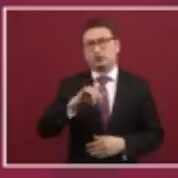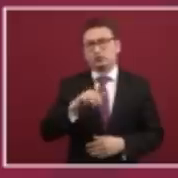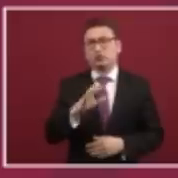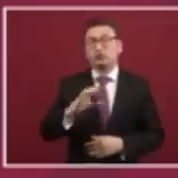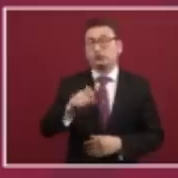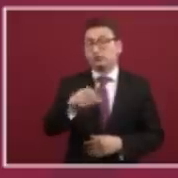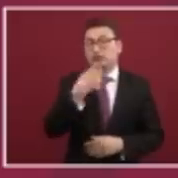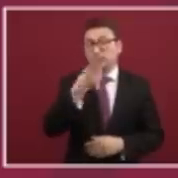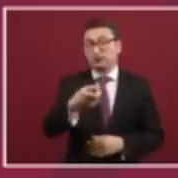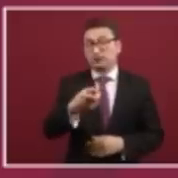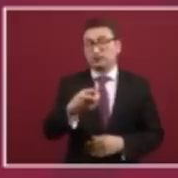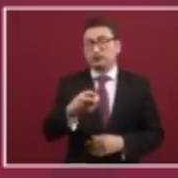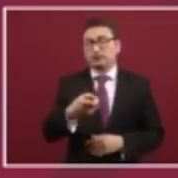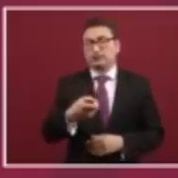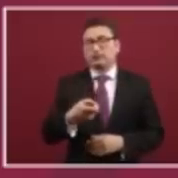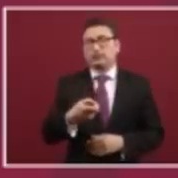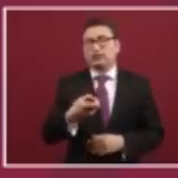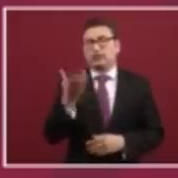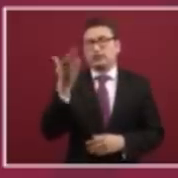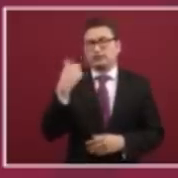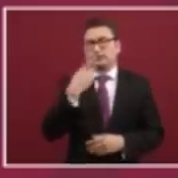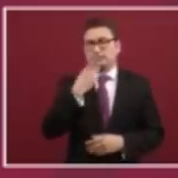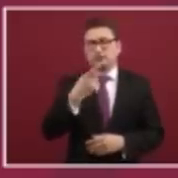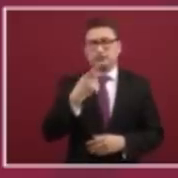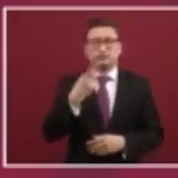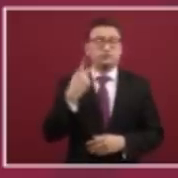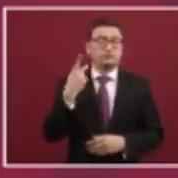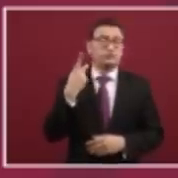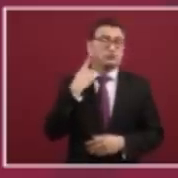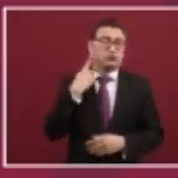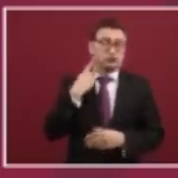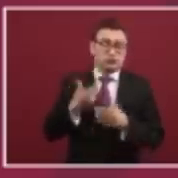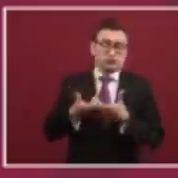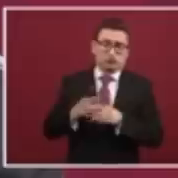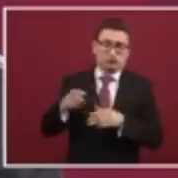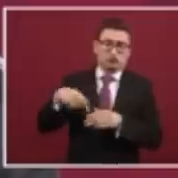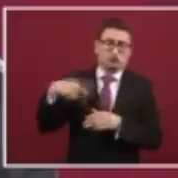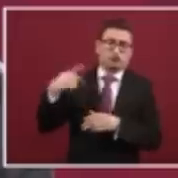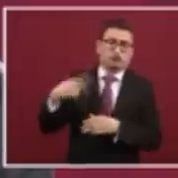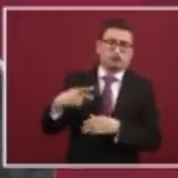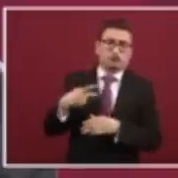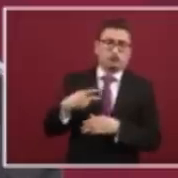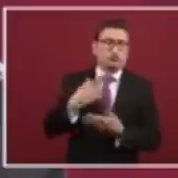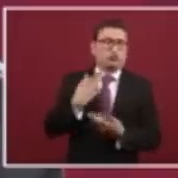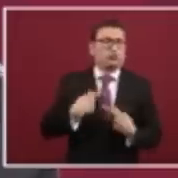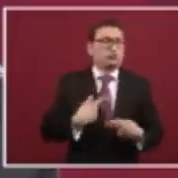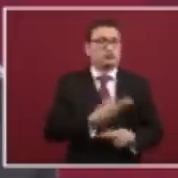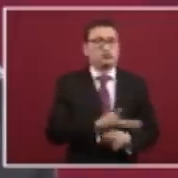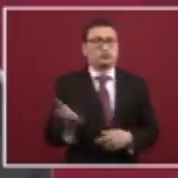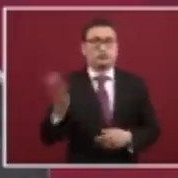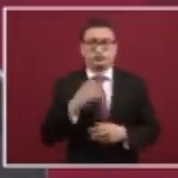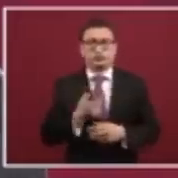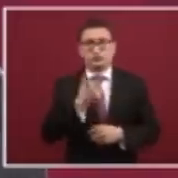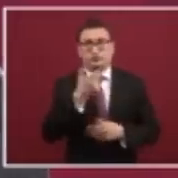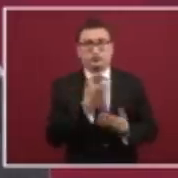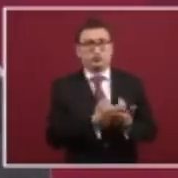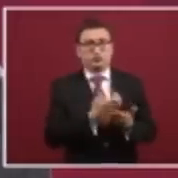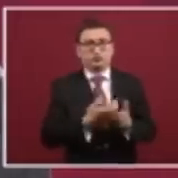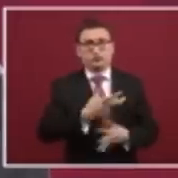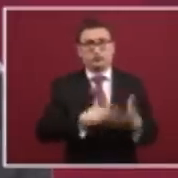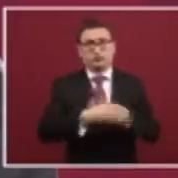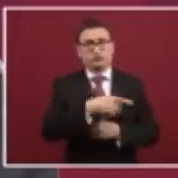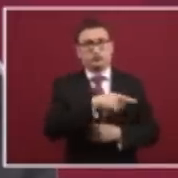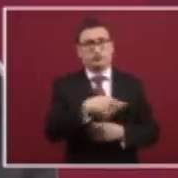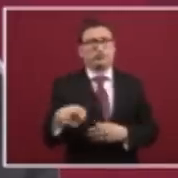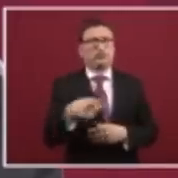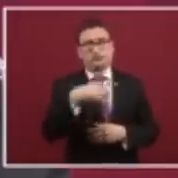antes se decía que la política era asunto de los políticos, que la economía era asunto de los